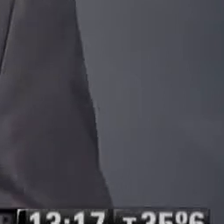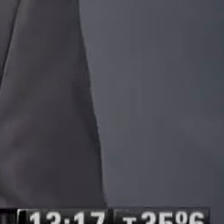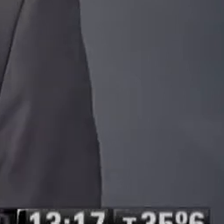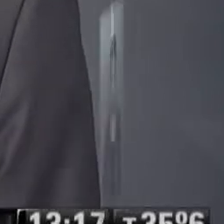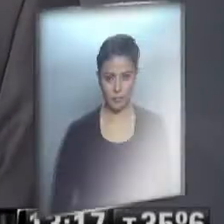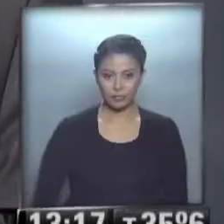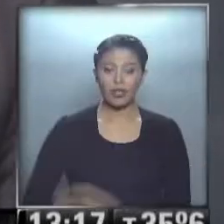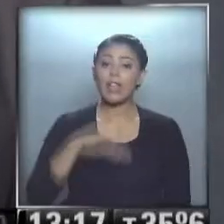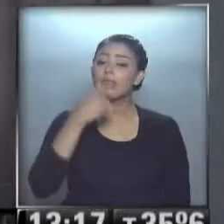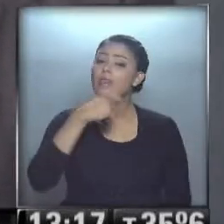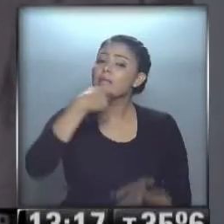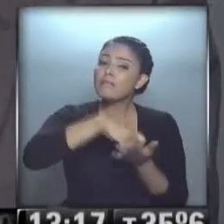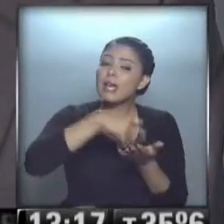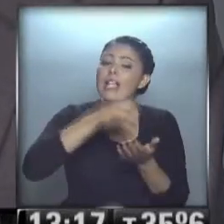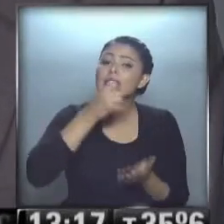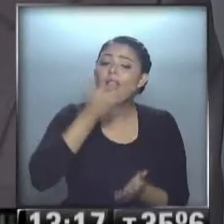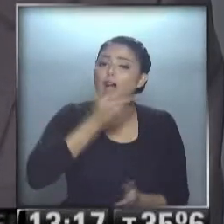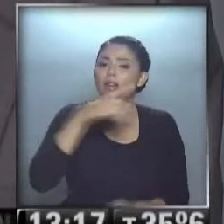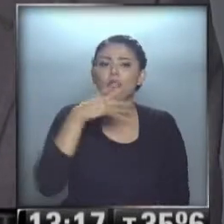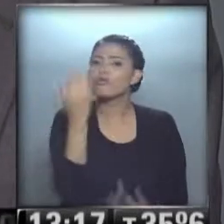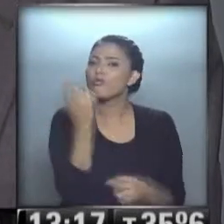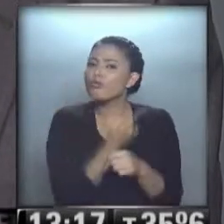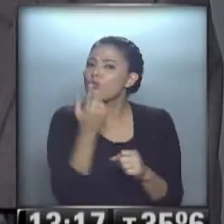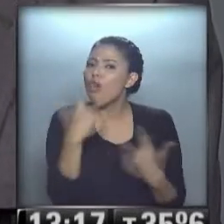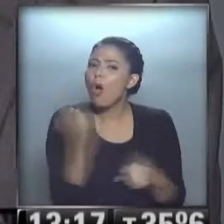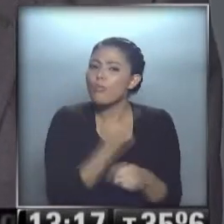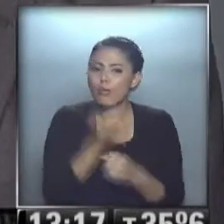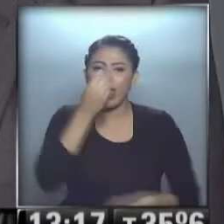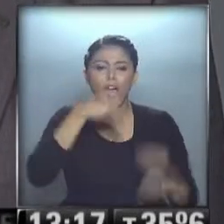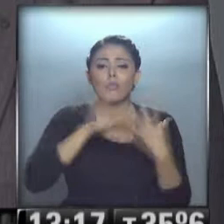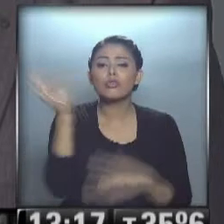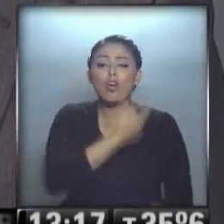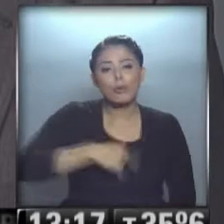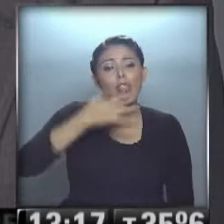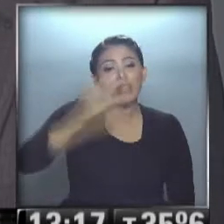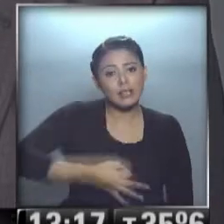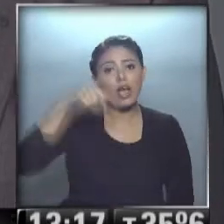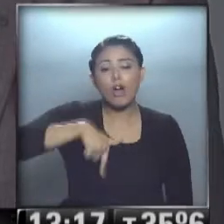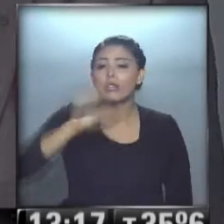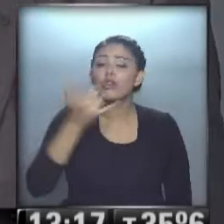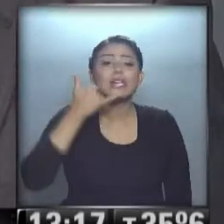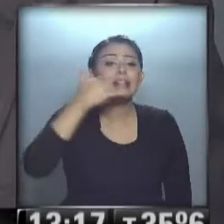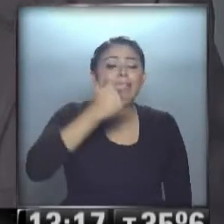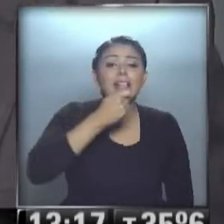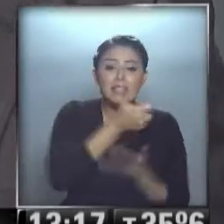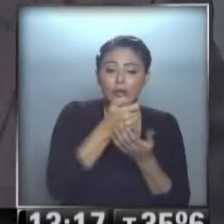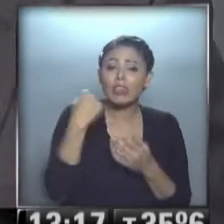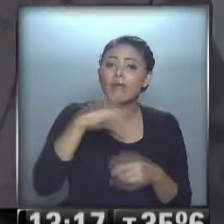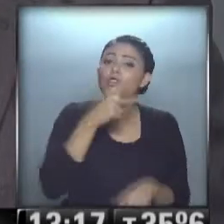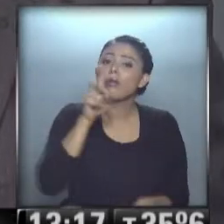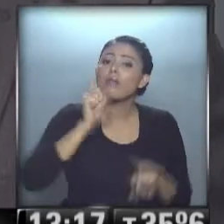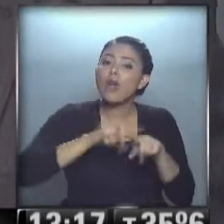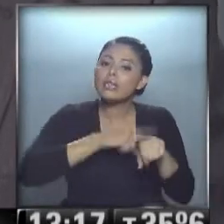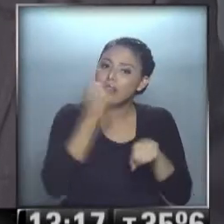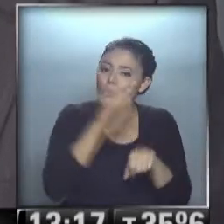a pagar por lo que se hable y sin excusas el gobierno dispuso que las llamadas de celulares deberán ser fraccionadas por segundos y las empresas